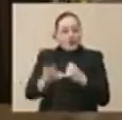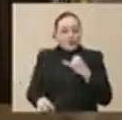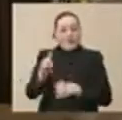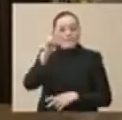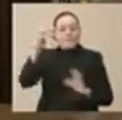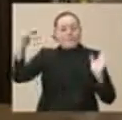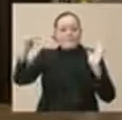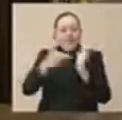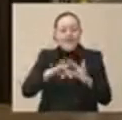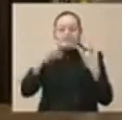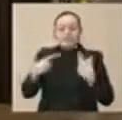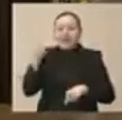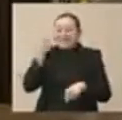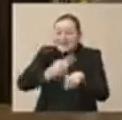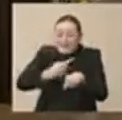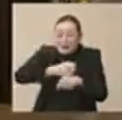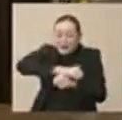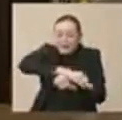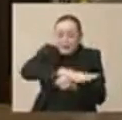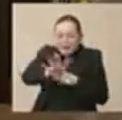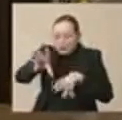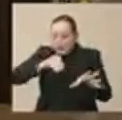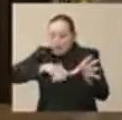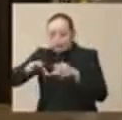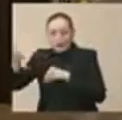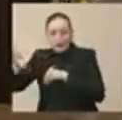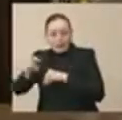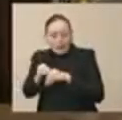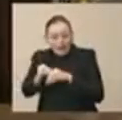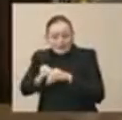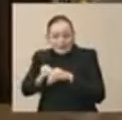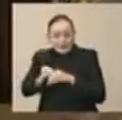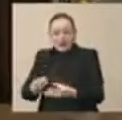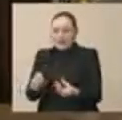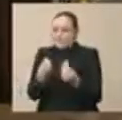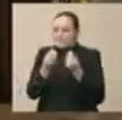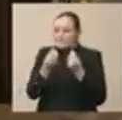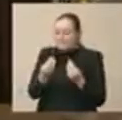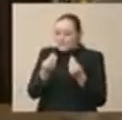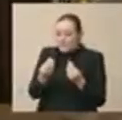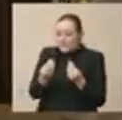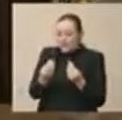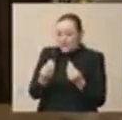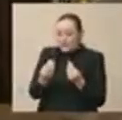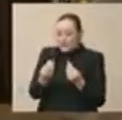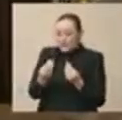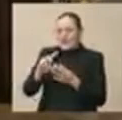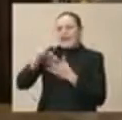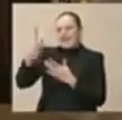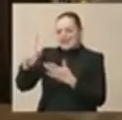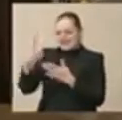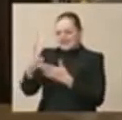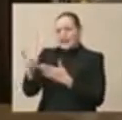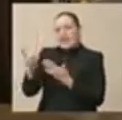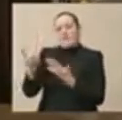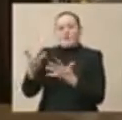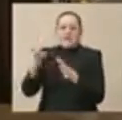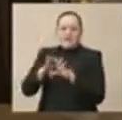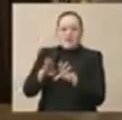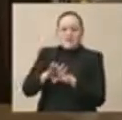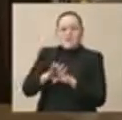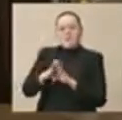se registraron más de 1000 contagios más del doble de los que se observaron en la primera semana de